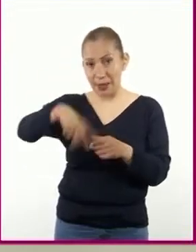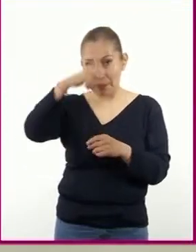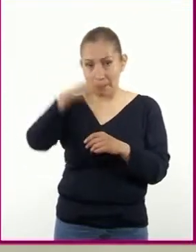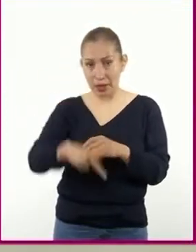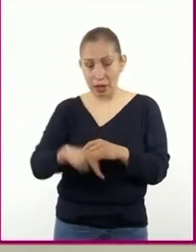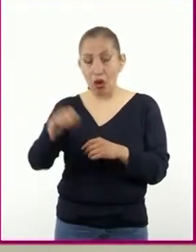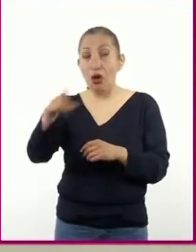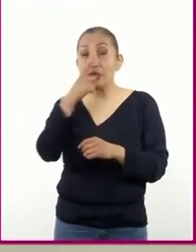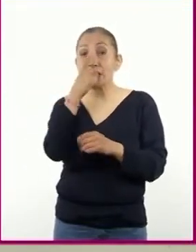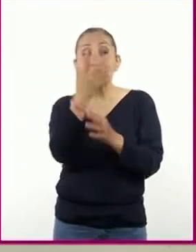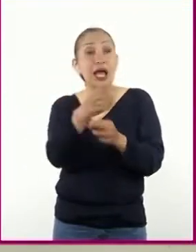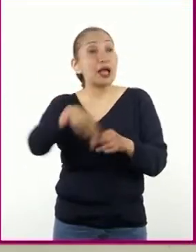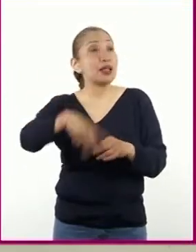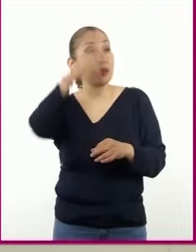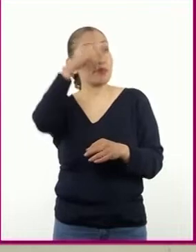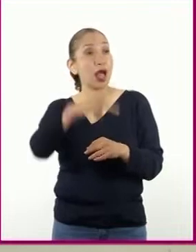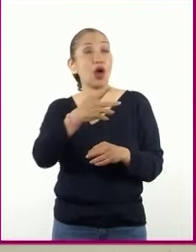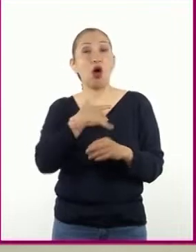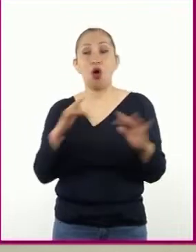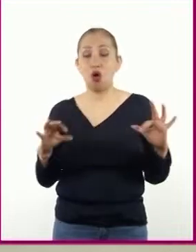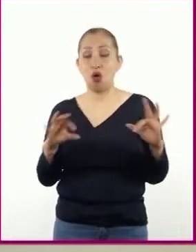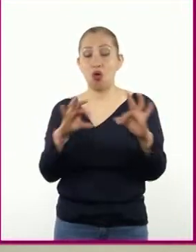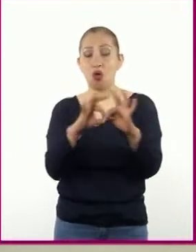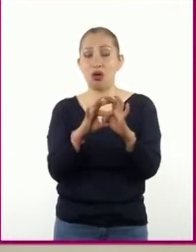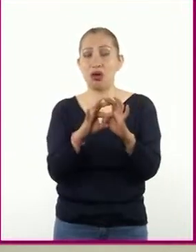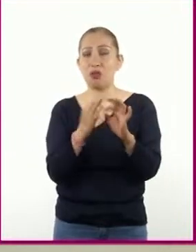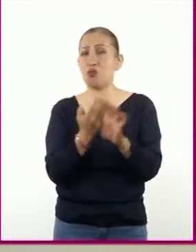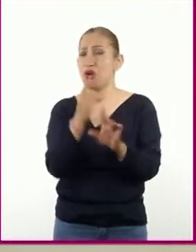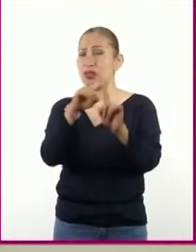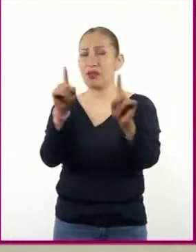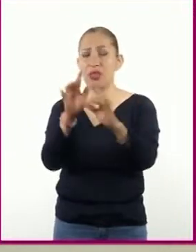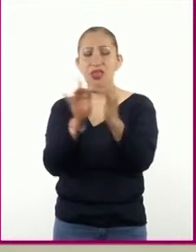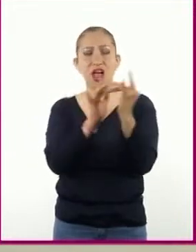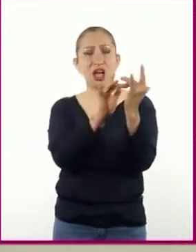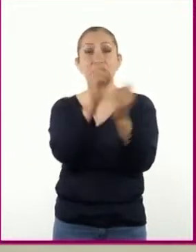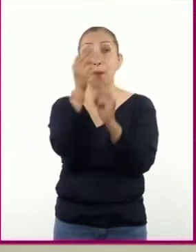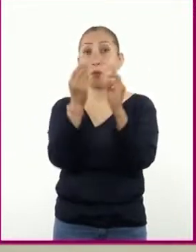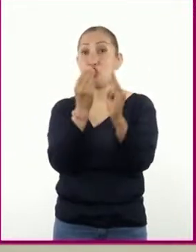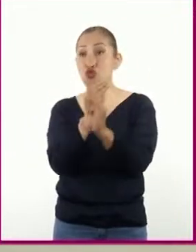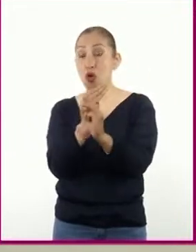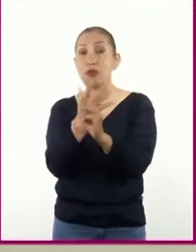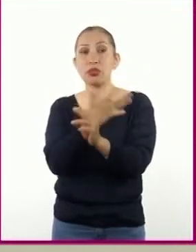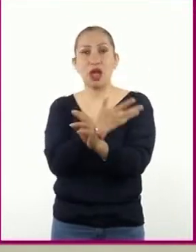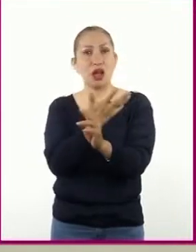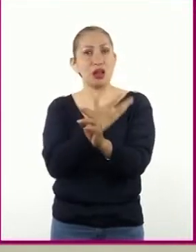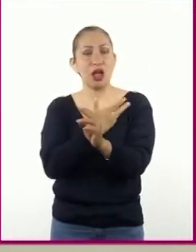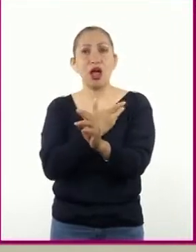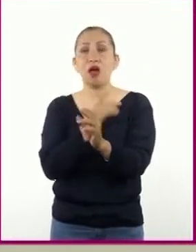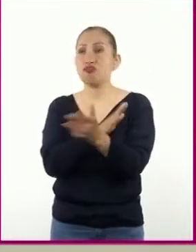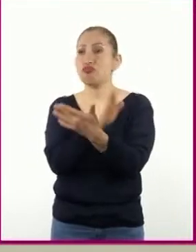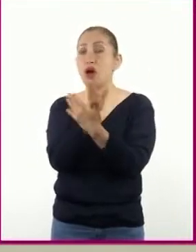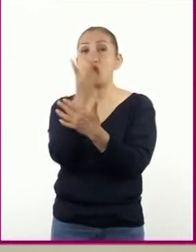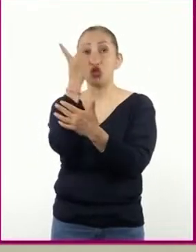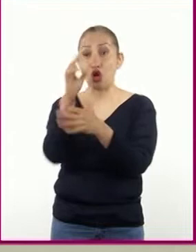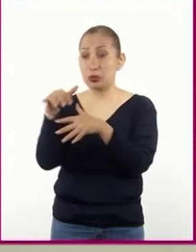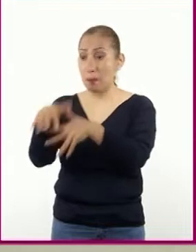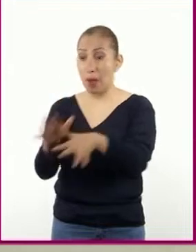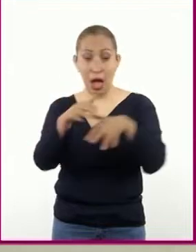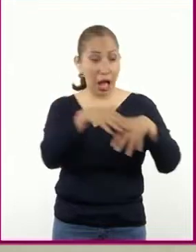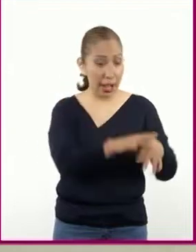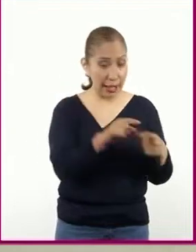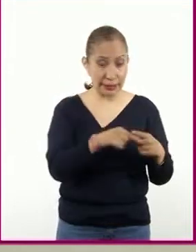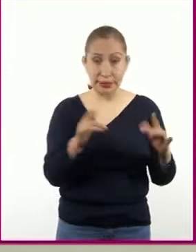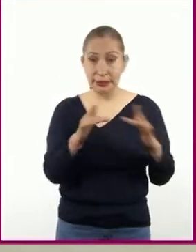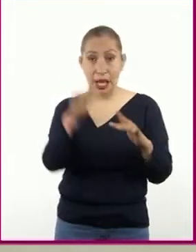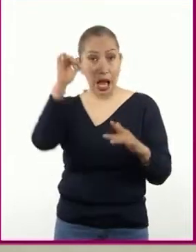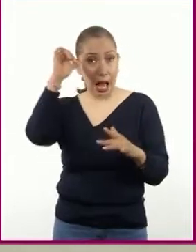México, dijo que nuestro país conecta de muchas maneras con el mundo, pues tiene acceso a los 2 océanos, conecta